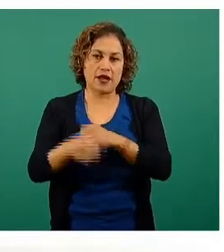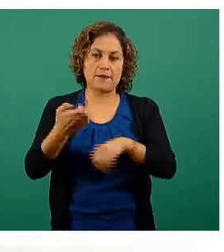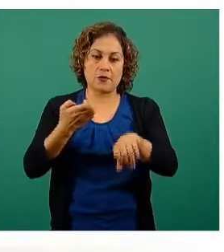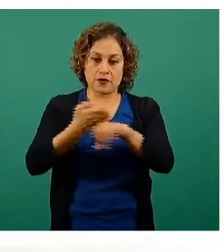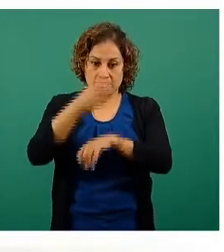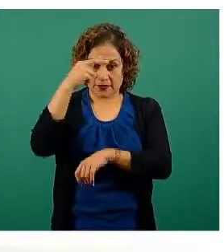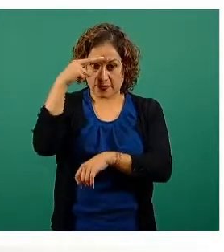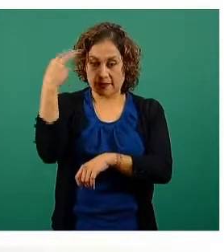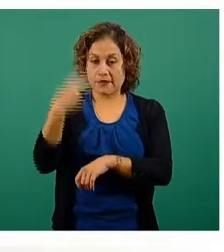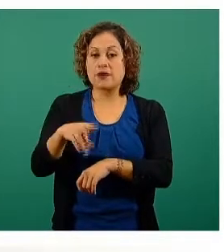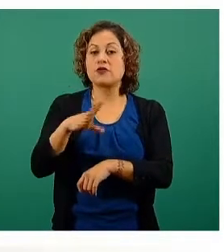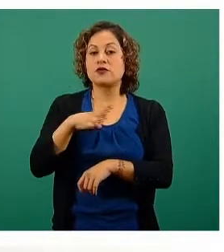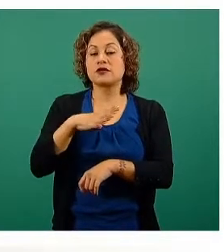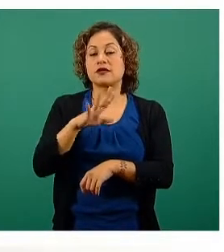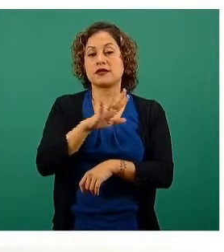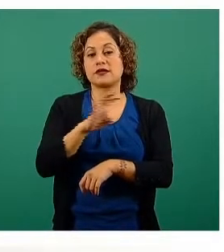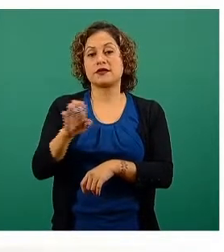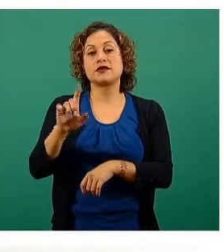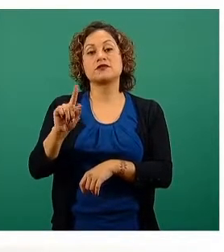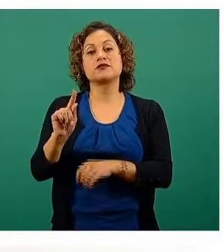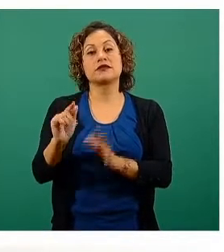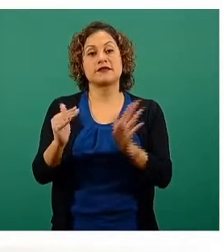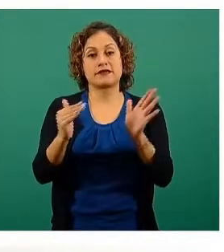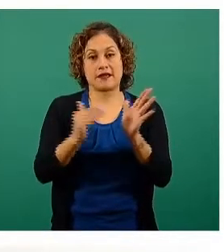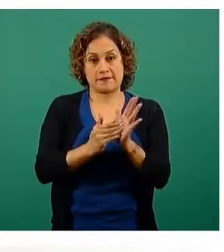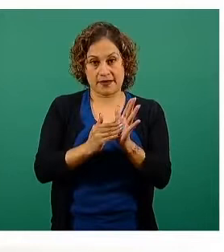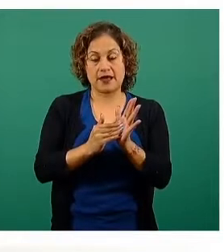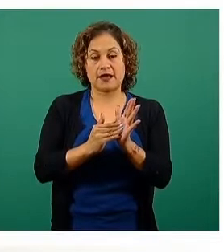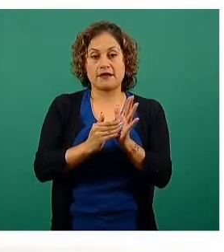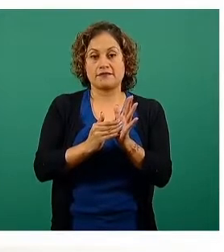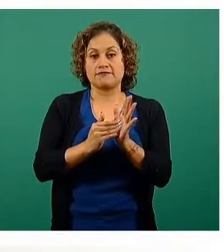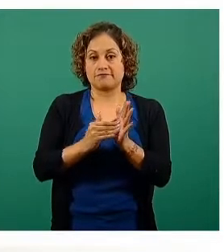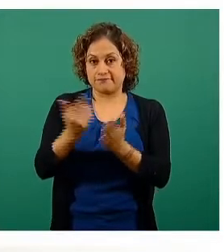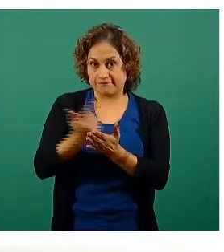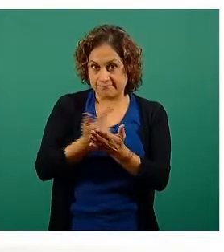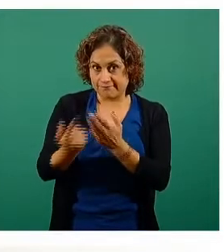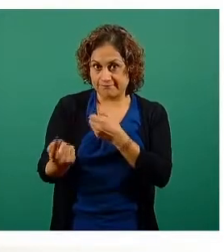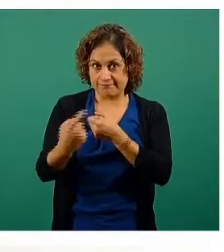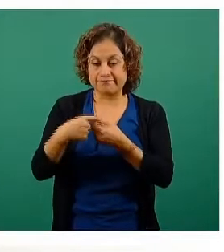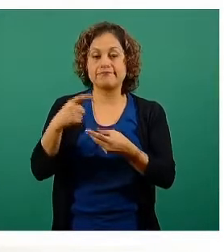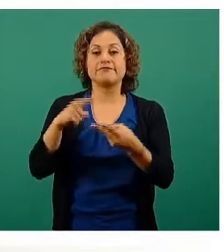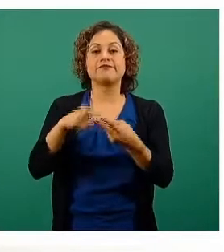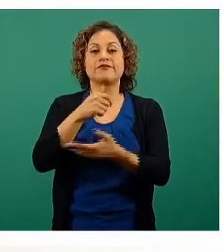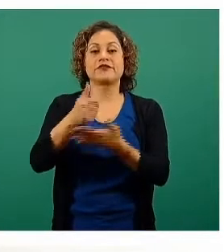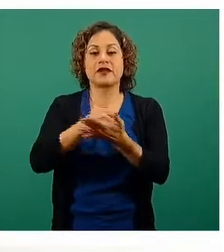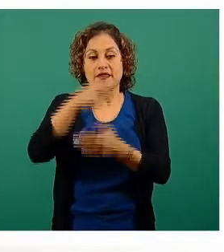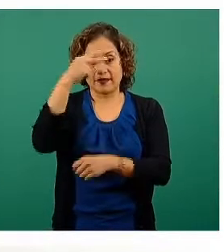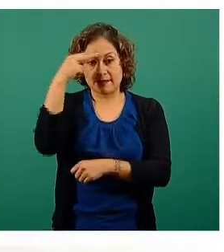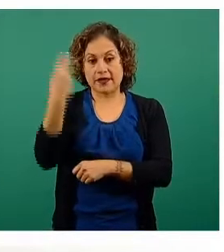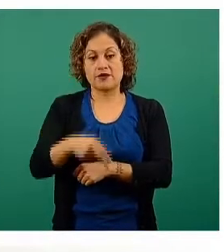que ya cuenta con 570,003 registros, Ciudad de México con